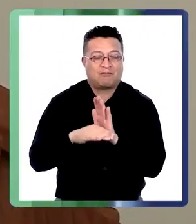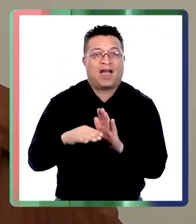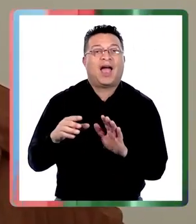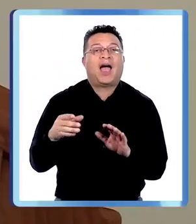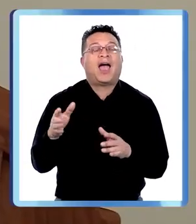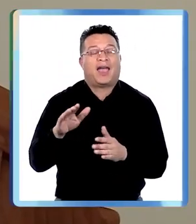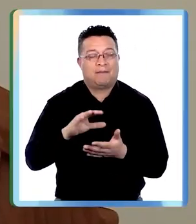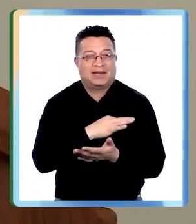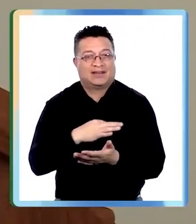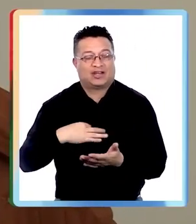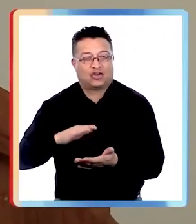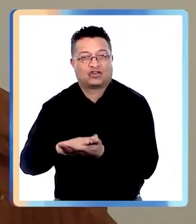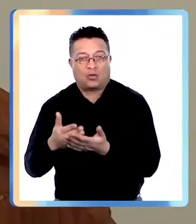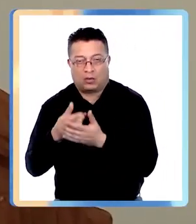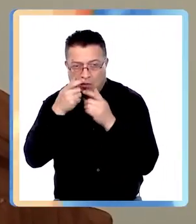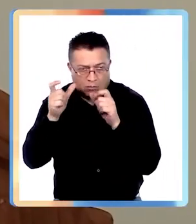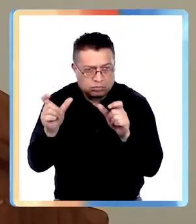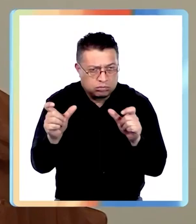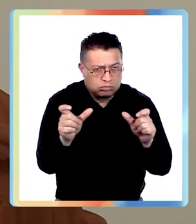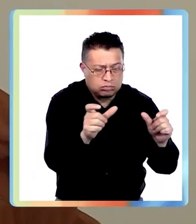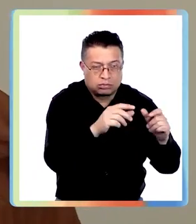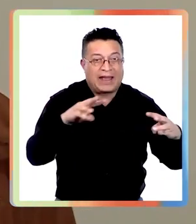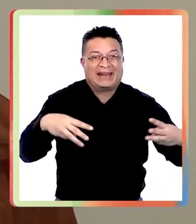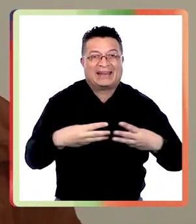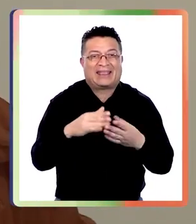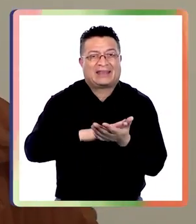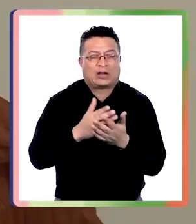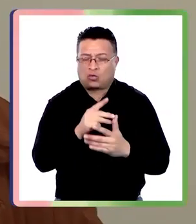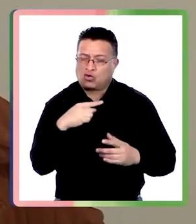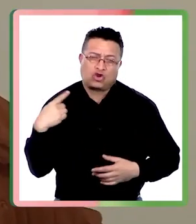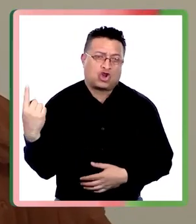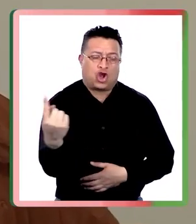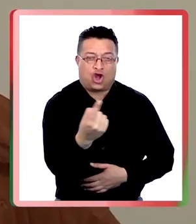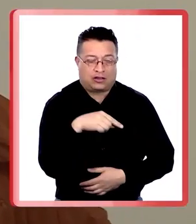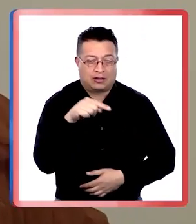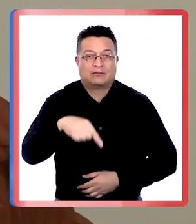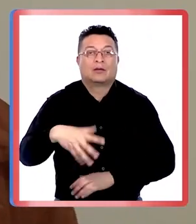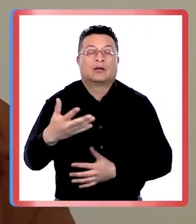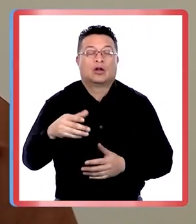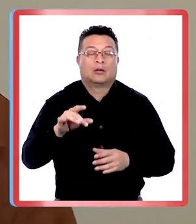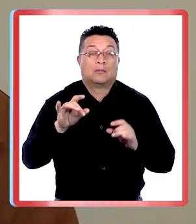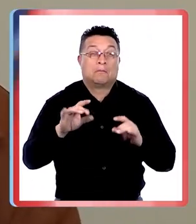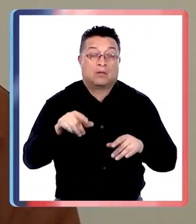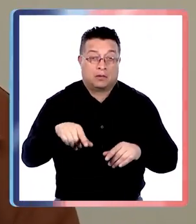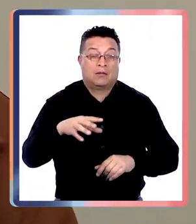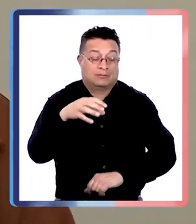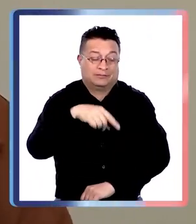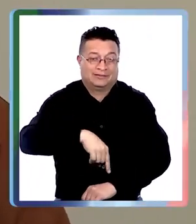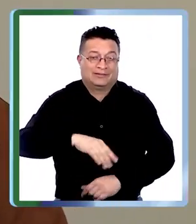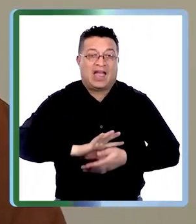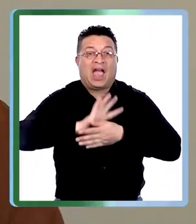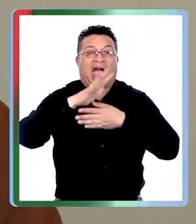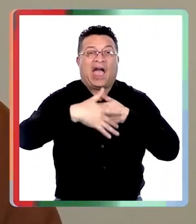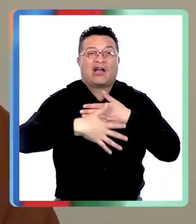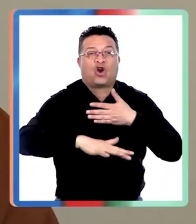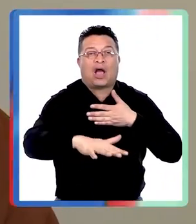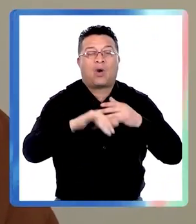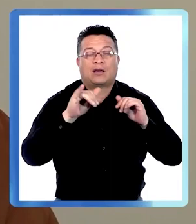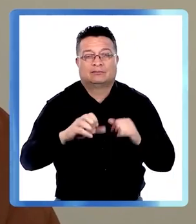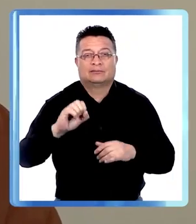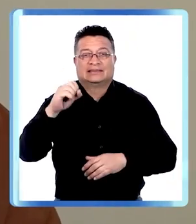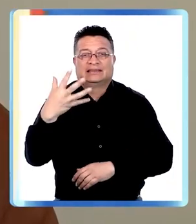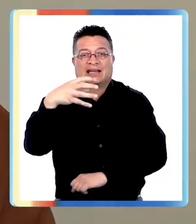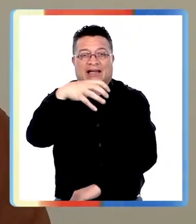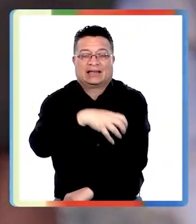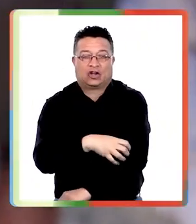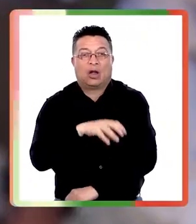la red de salud, por lo menos del Valle Aconcagua y de la Quinta Región, para poder pesquisar